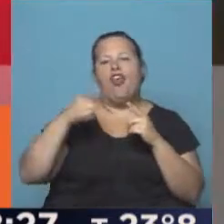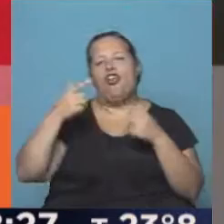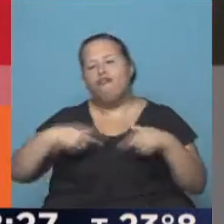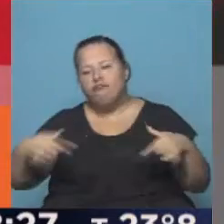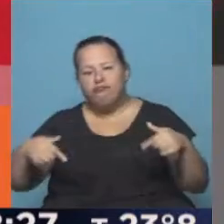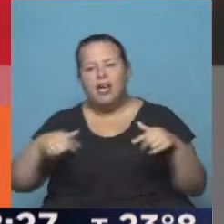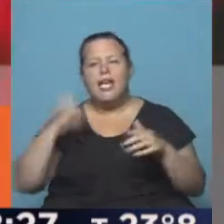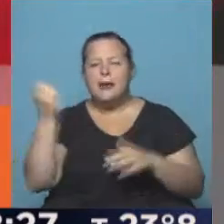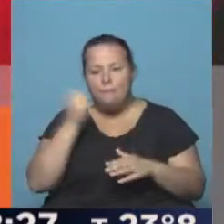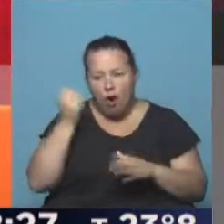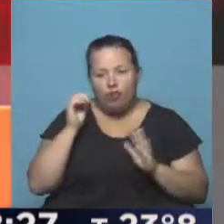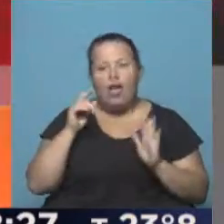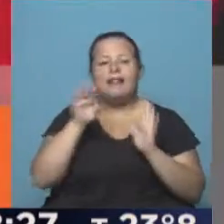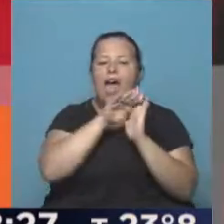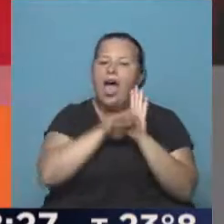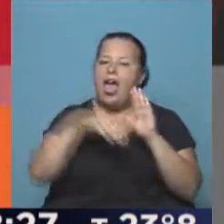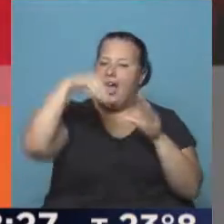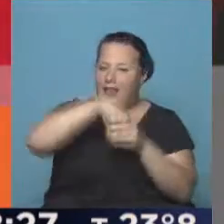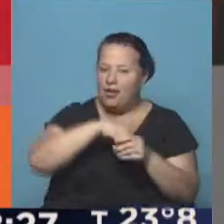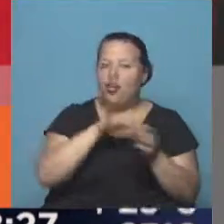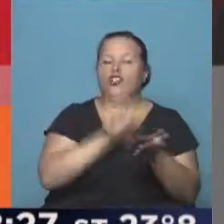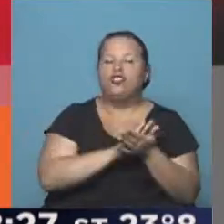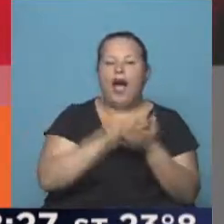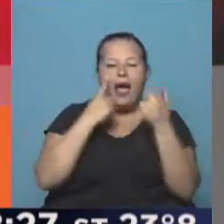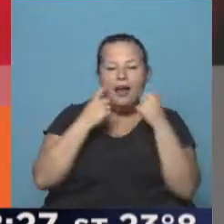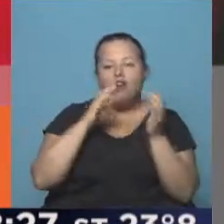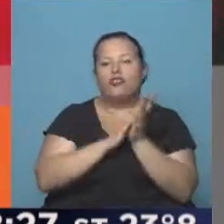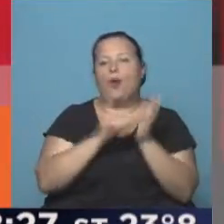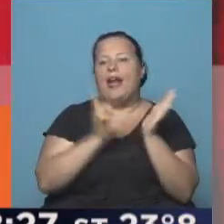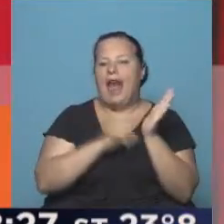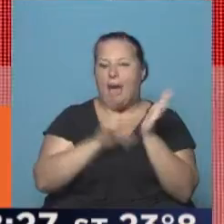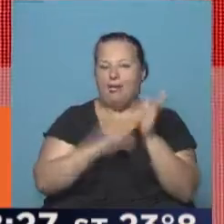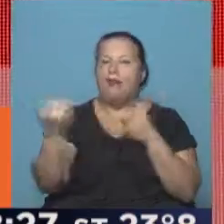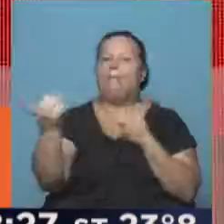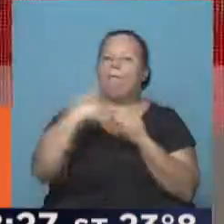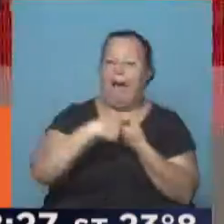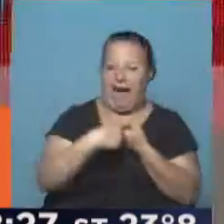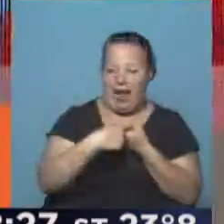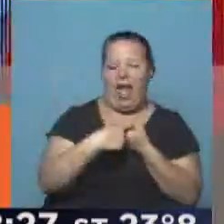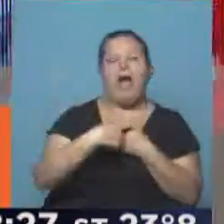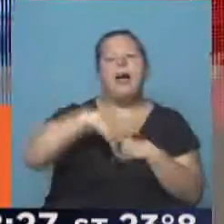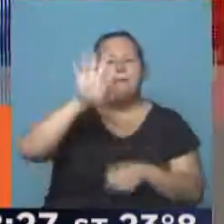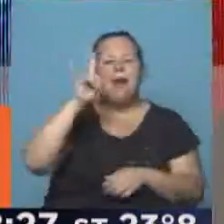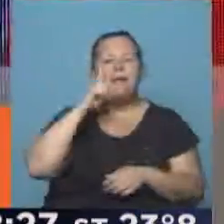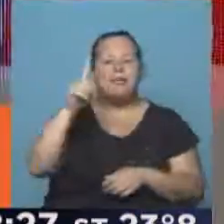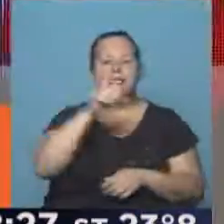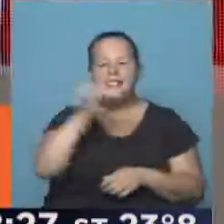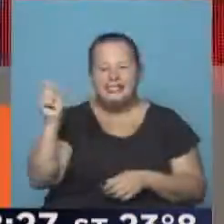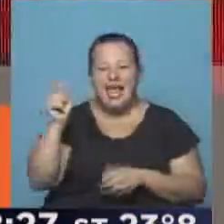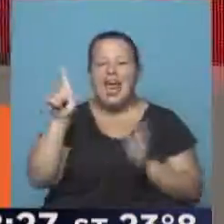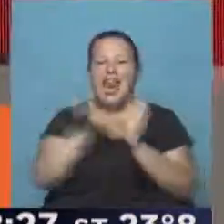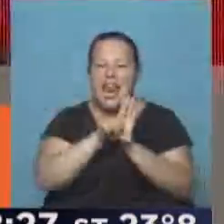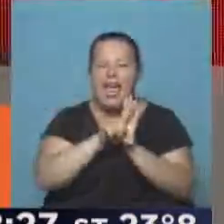menores e importantes que están dentro de lo que se prevé en el protocolo de adhesión. Claro. Hay más de 1.100